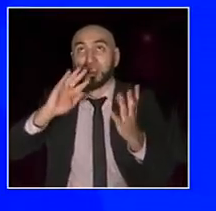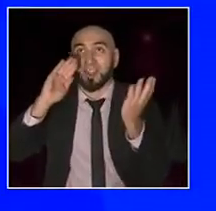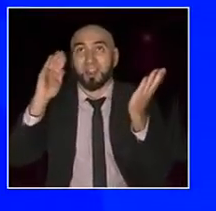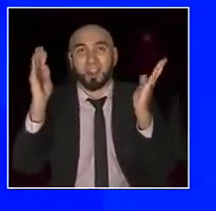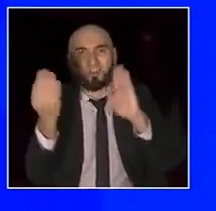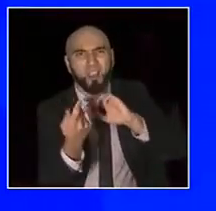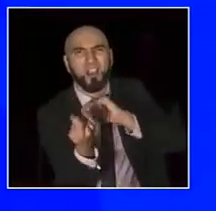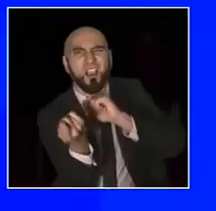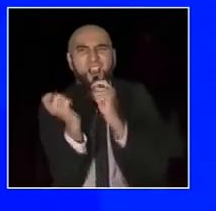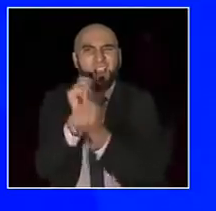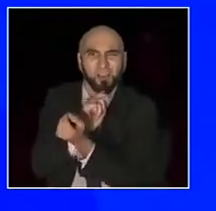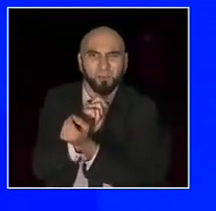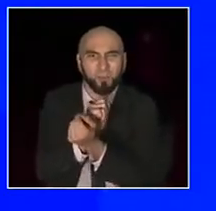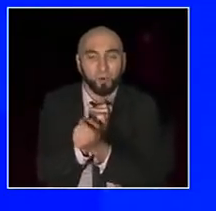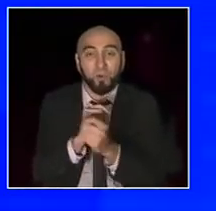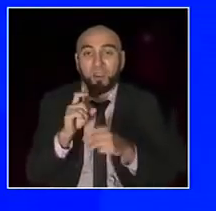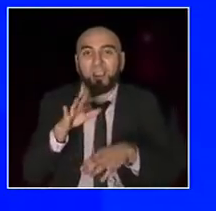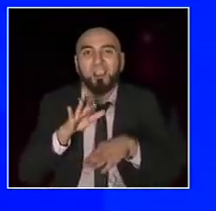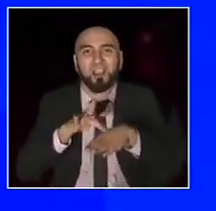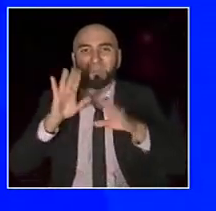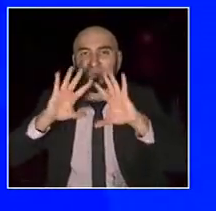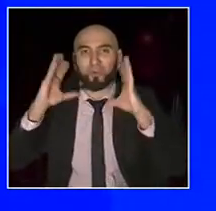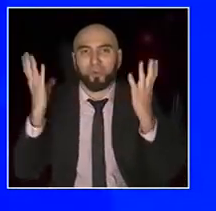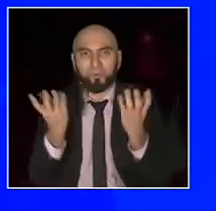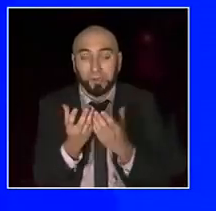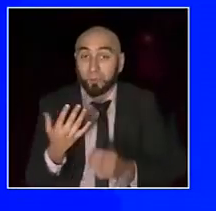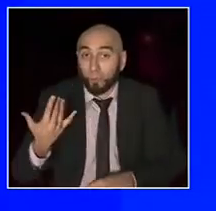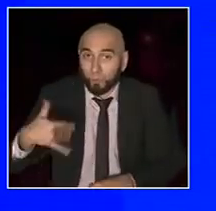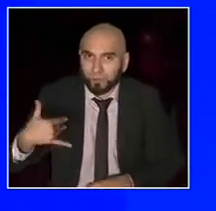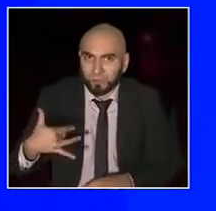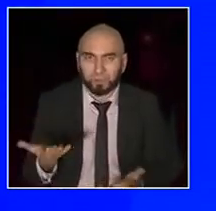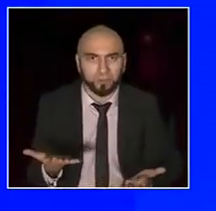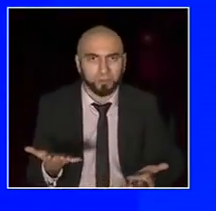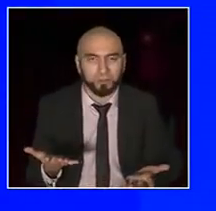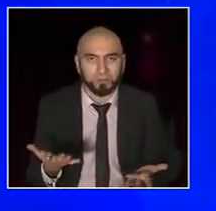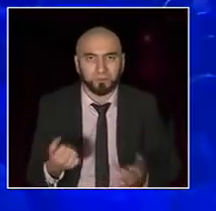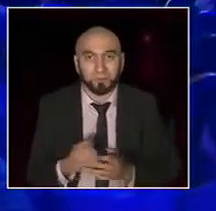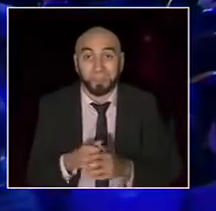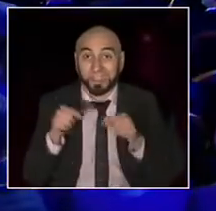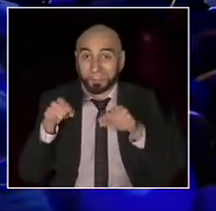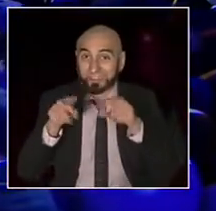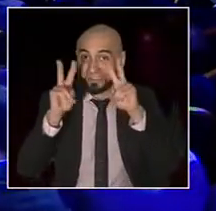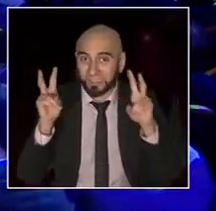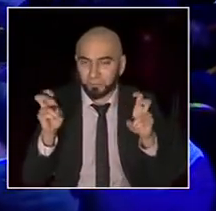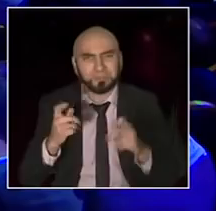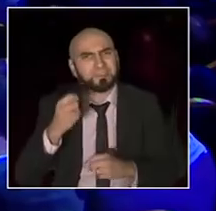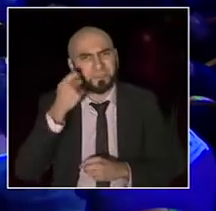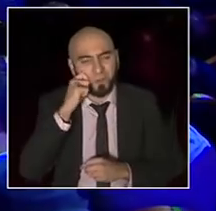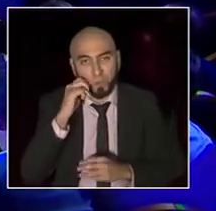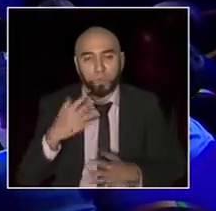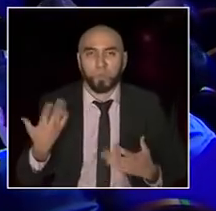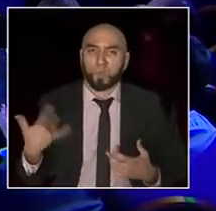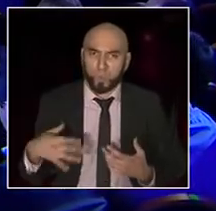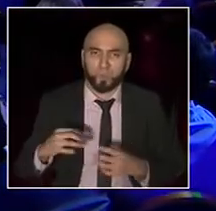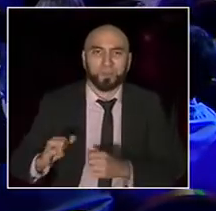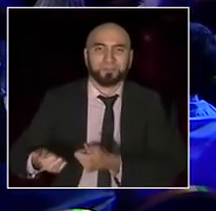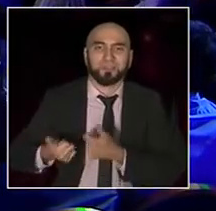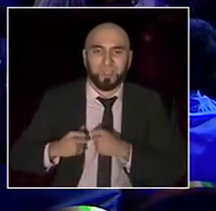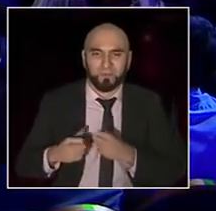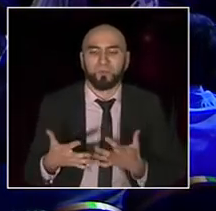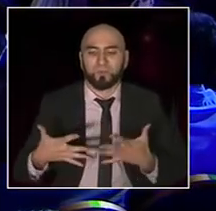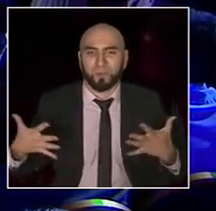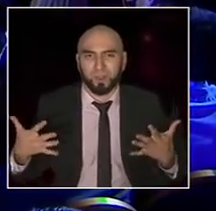calentamiento global más importante que tiene la humanidad. Y eso nos va a significar un desafío muy grande,